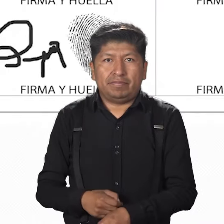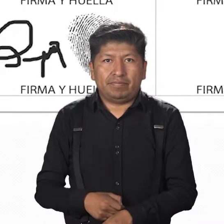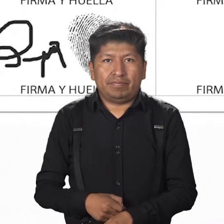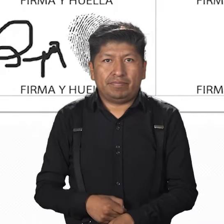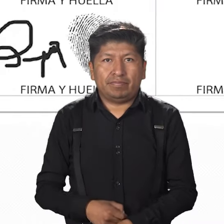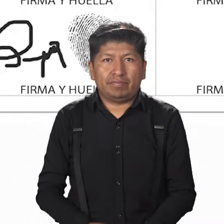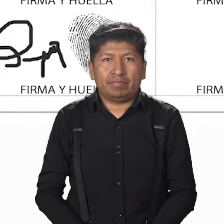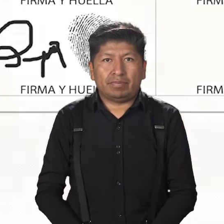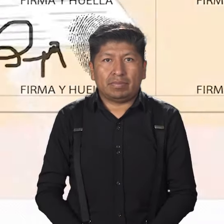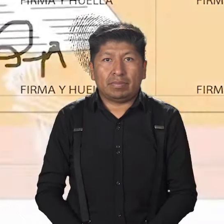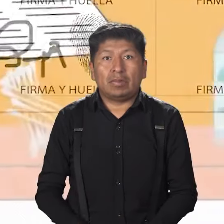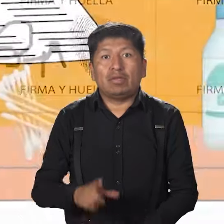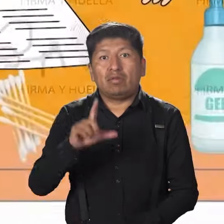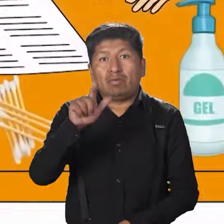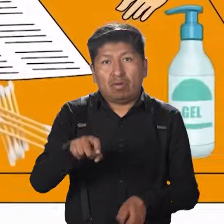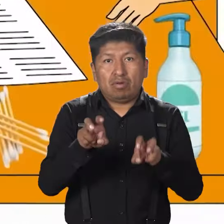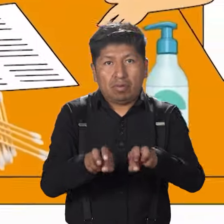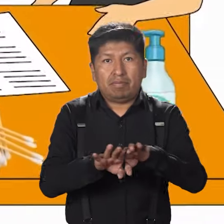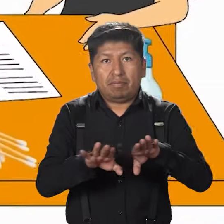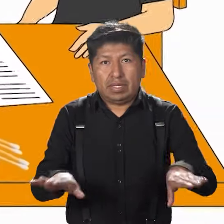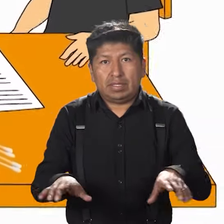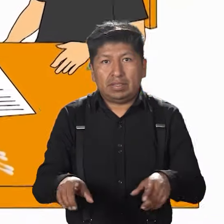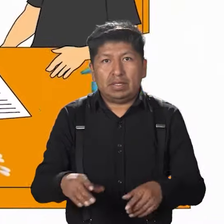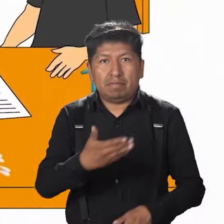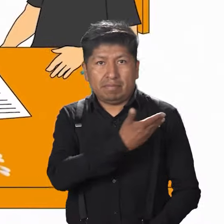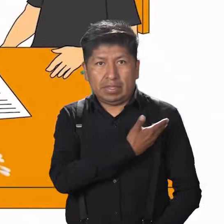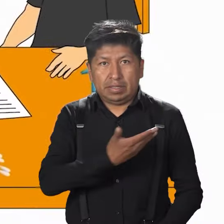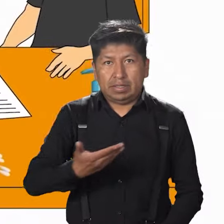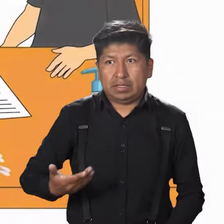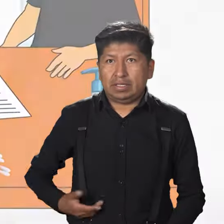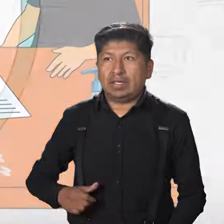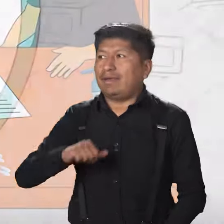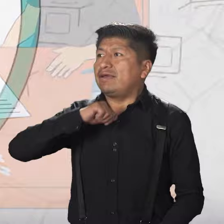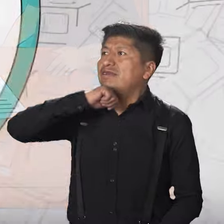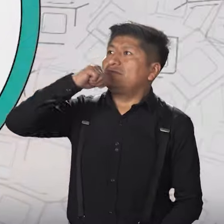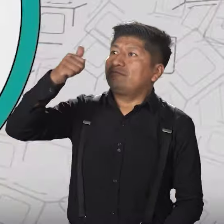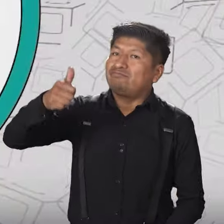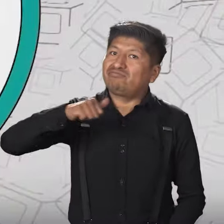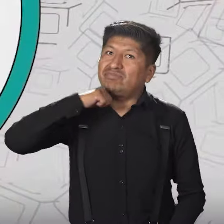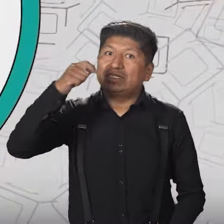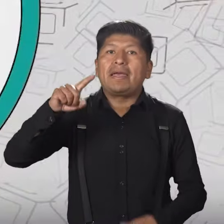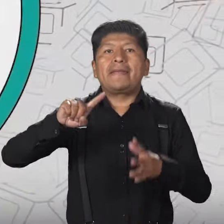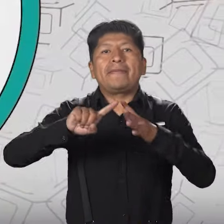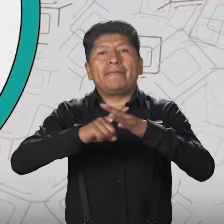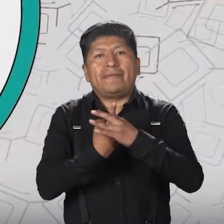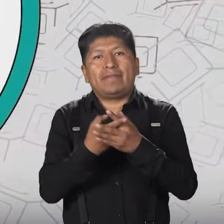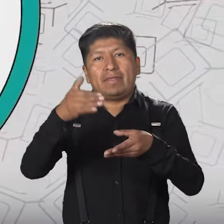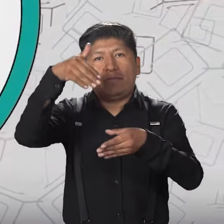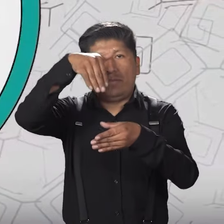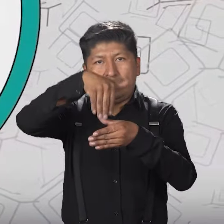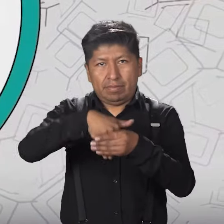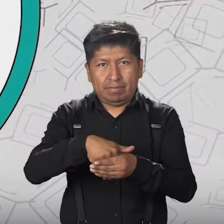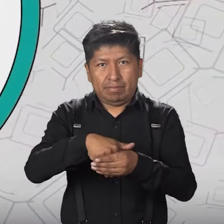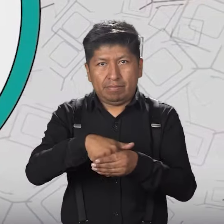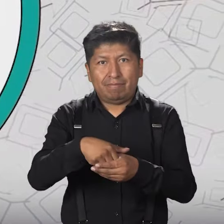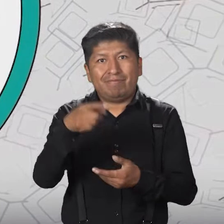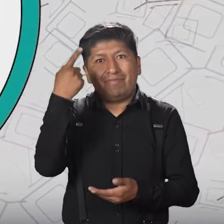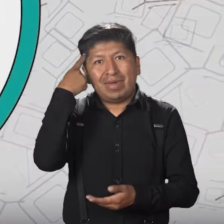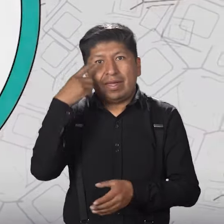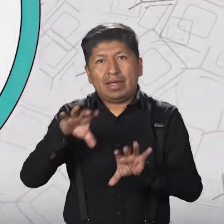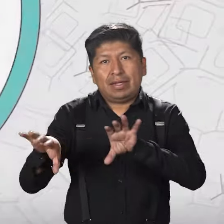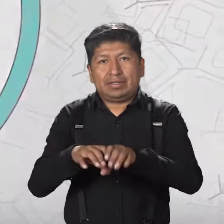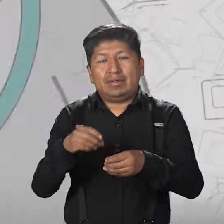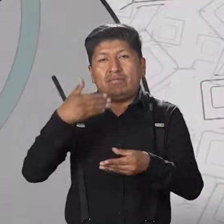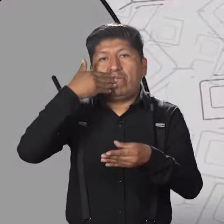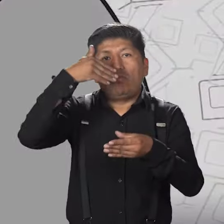en el lugar que corresponda. Ya instalada la mesa de sufragio, el presidente exclamará en voz alta: ¡Se inicia la